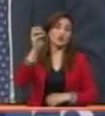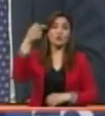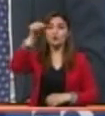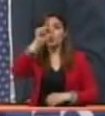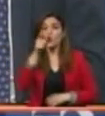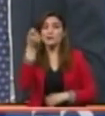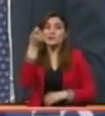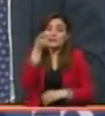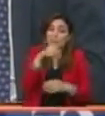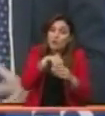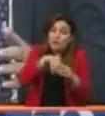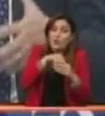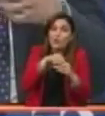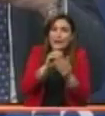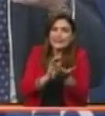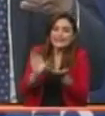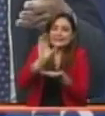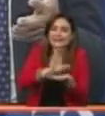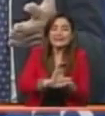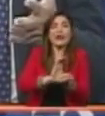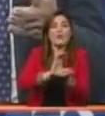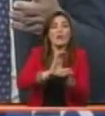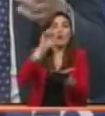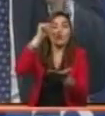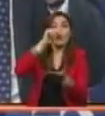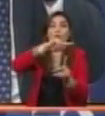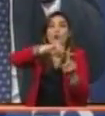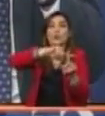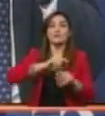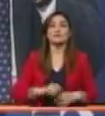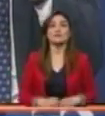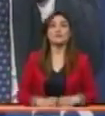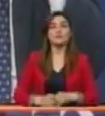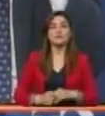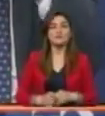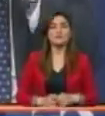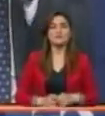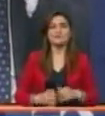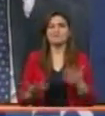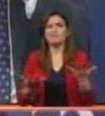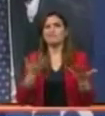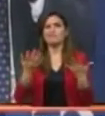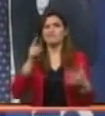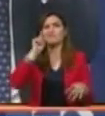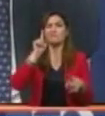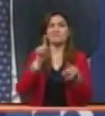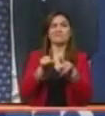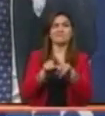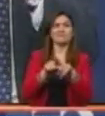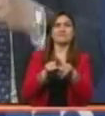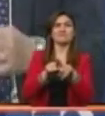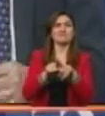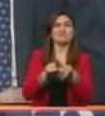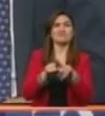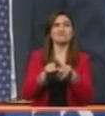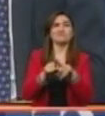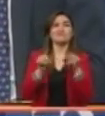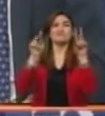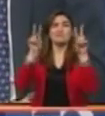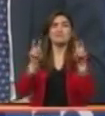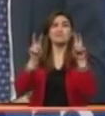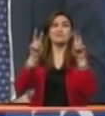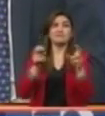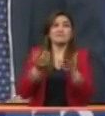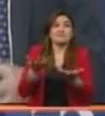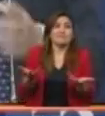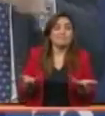República, de ingresos este año, lo cual es tremendamente positivo. Pero lo que no termina de cuadrar es esa pequeña reducción en el